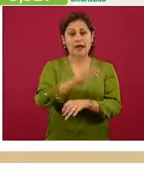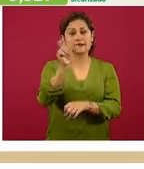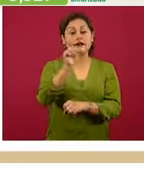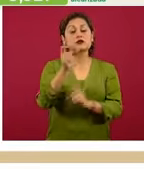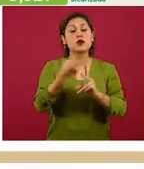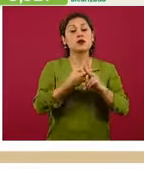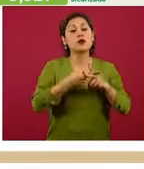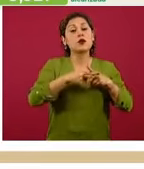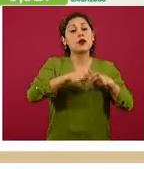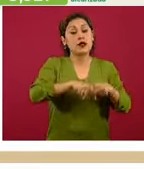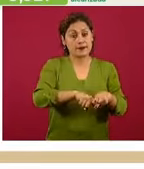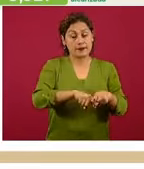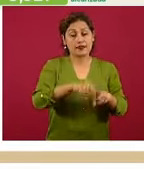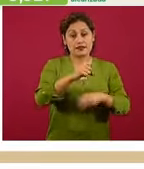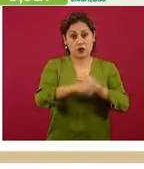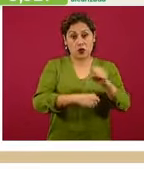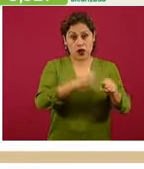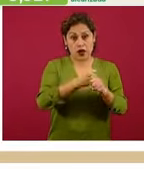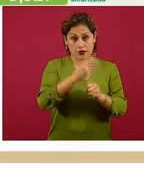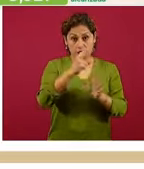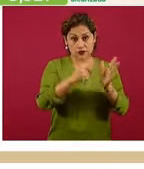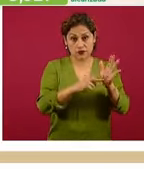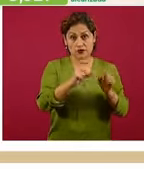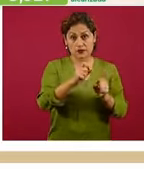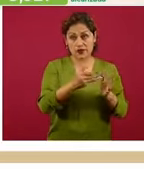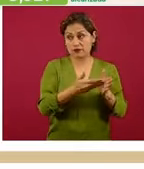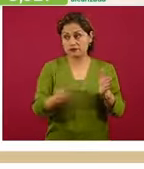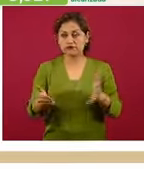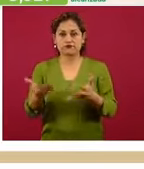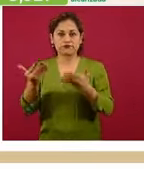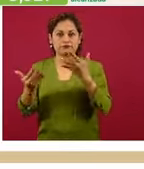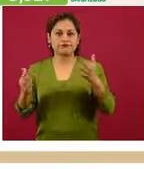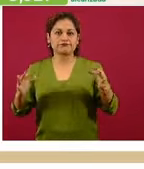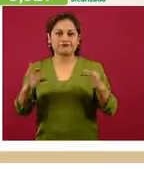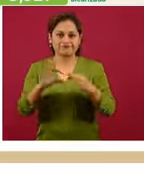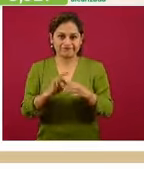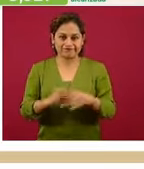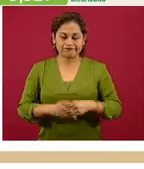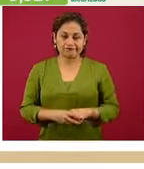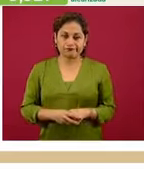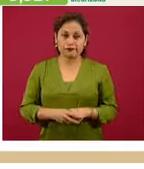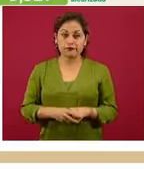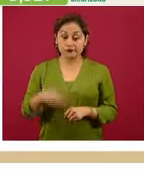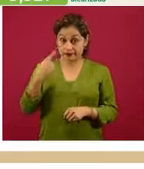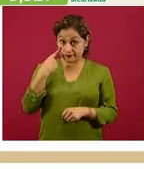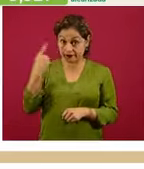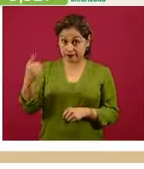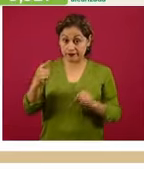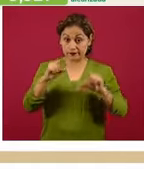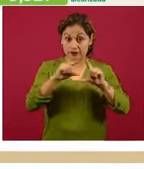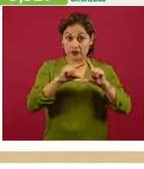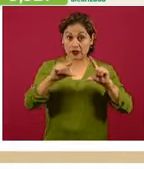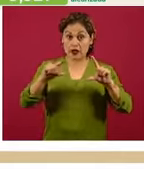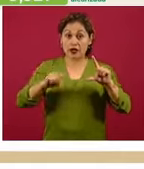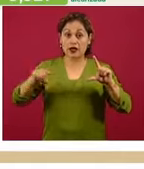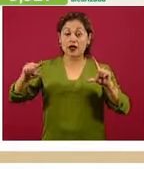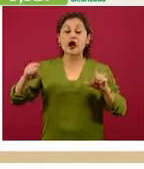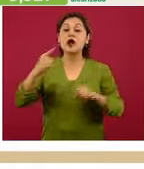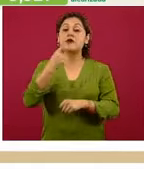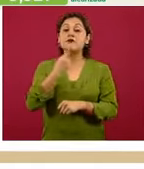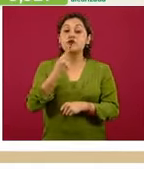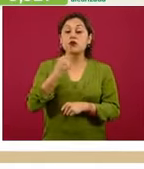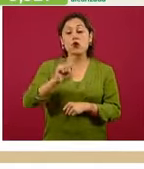mediados de año. Y como podemos ver en la línea de color rojo en comparación a la línea de